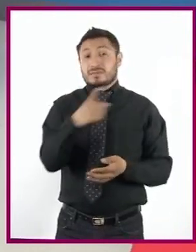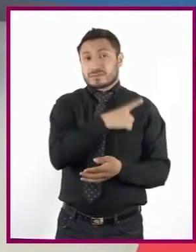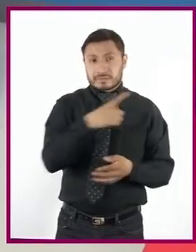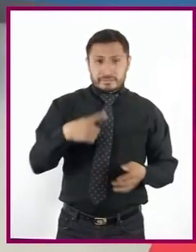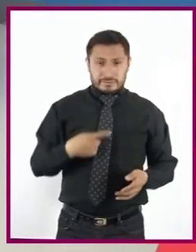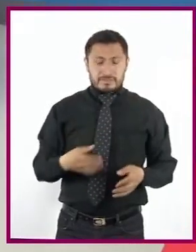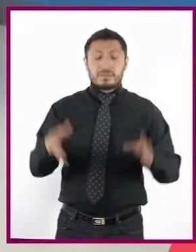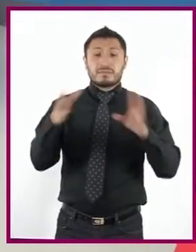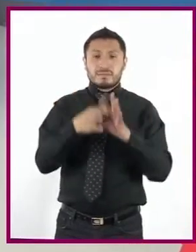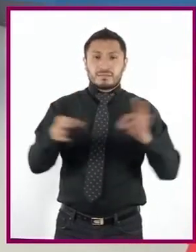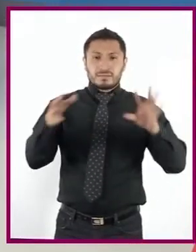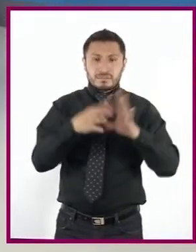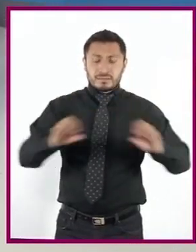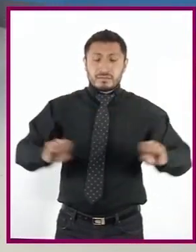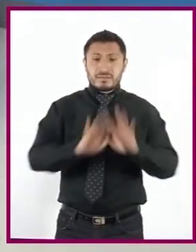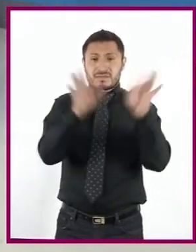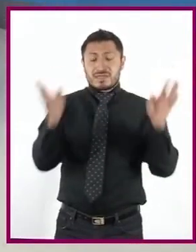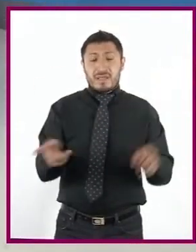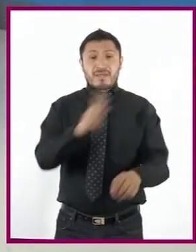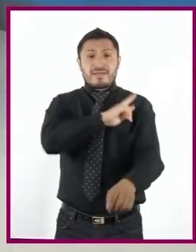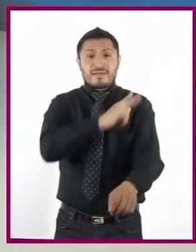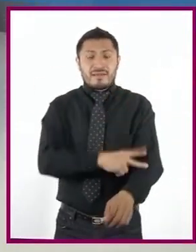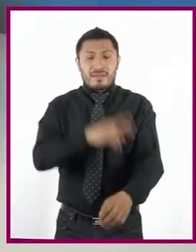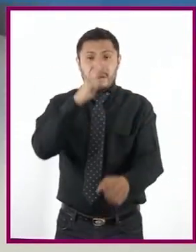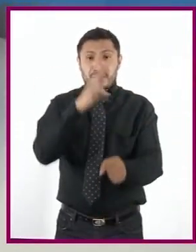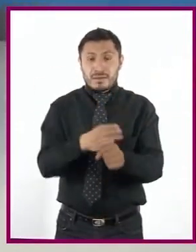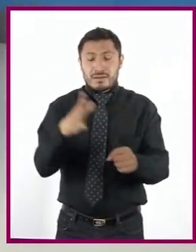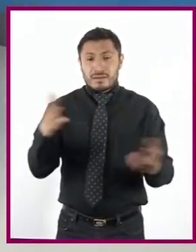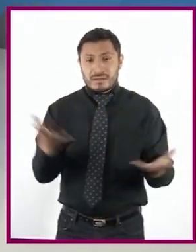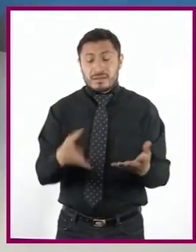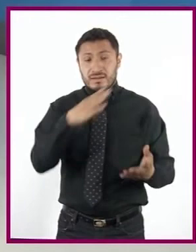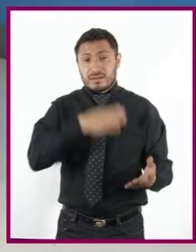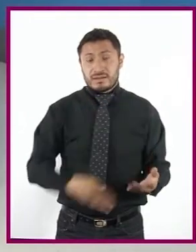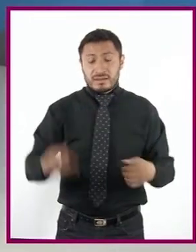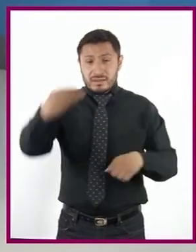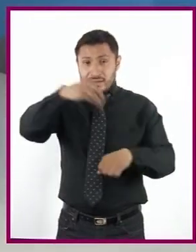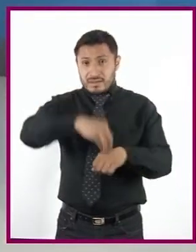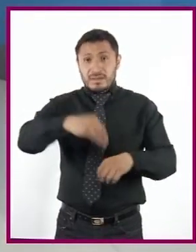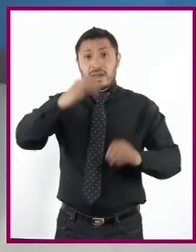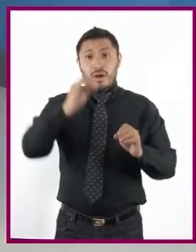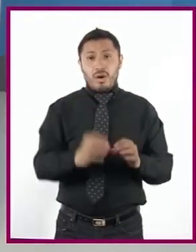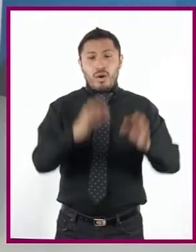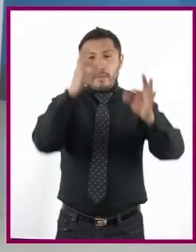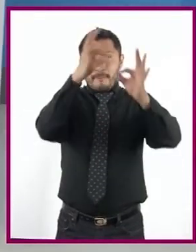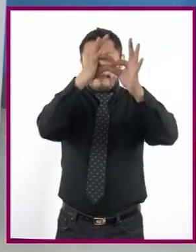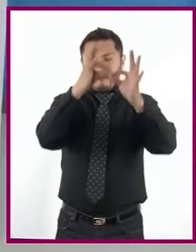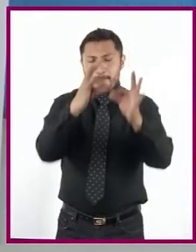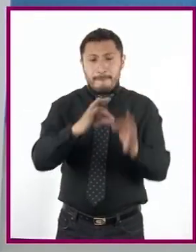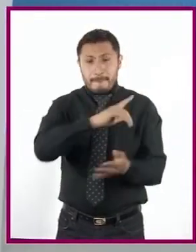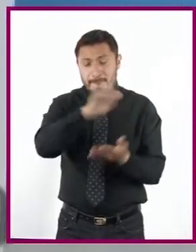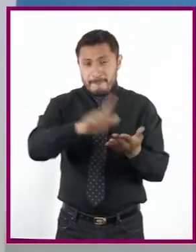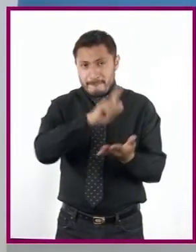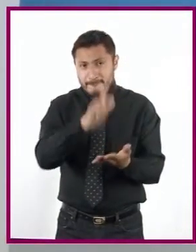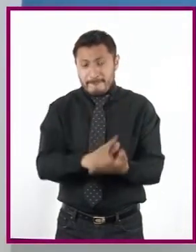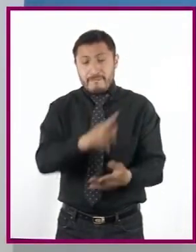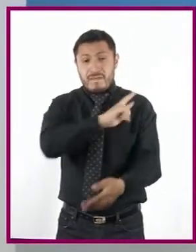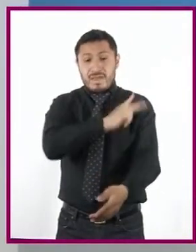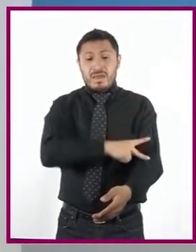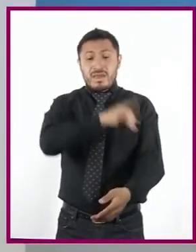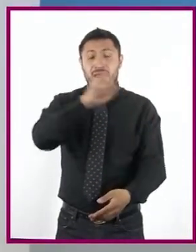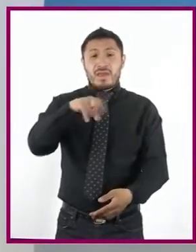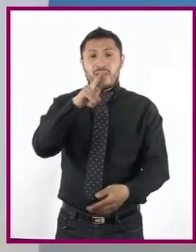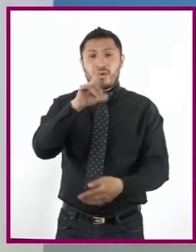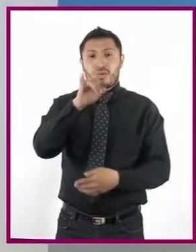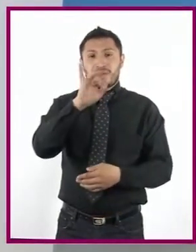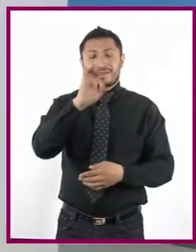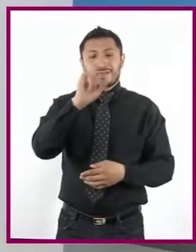debemos aclarar que el poder encargado de impartir justicia o de hacer que se cumplan las leyes es el Poder Judicial